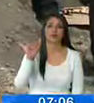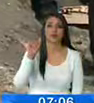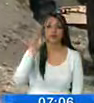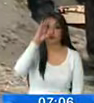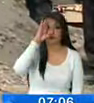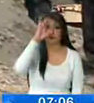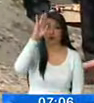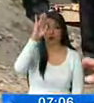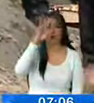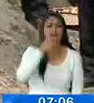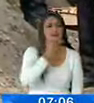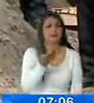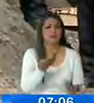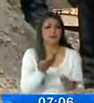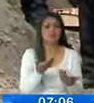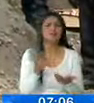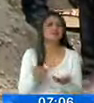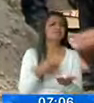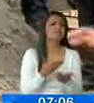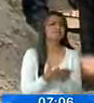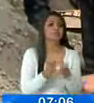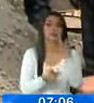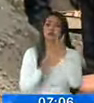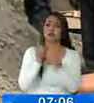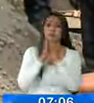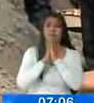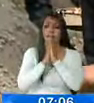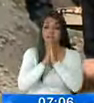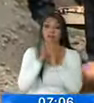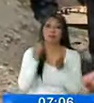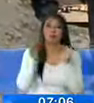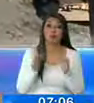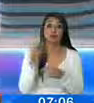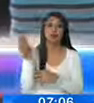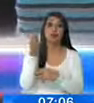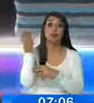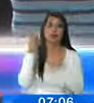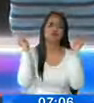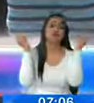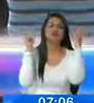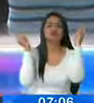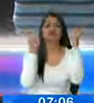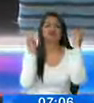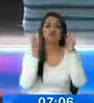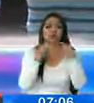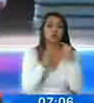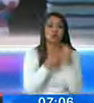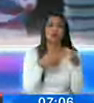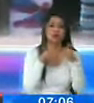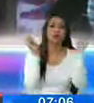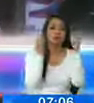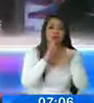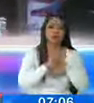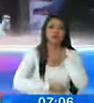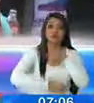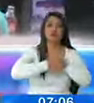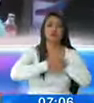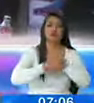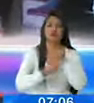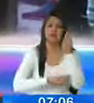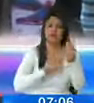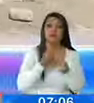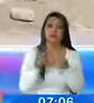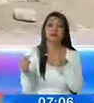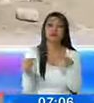habría llegado a un llamado de la comunidad, jóvenes que participaban de una fiesta clandestina, más conocida como caída, supuestamente protagonizaron